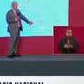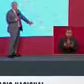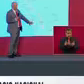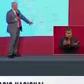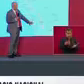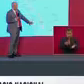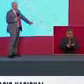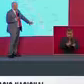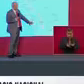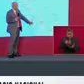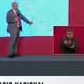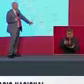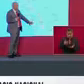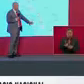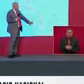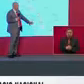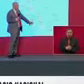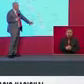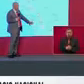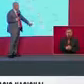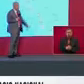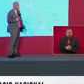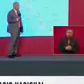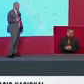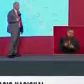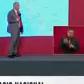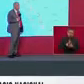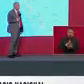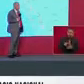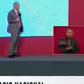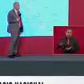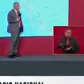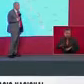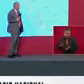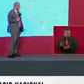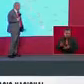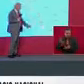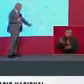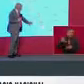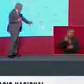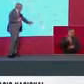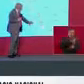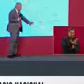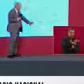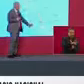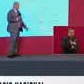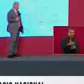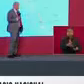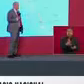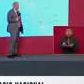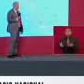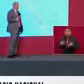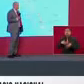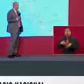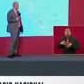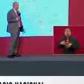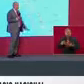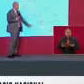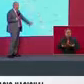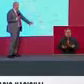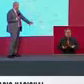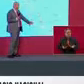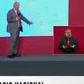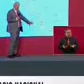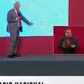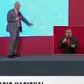buenas pruebas. Entonces, se elevaron los estándares. Y lo que necesitamos es que los fiscales, los ministerios públicos hagan mejor